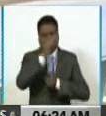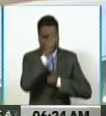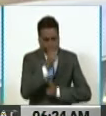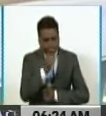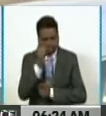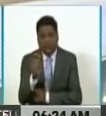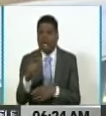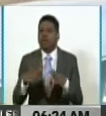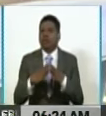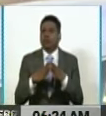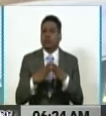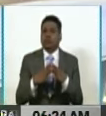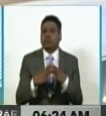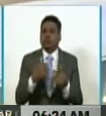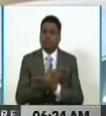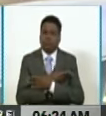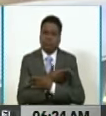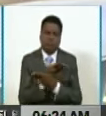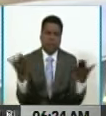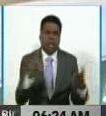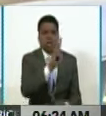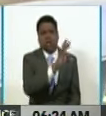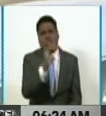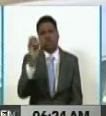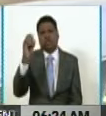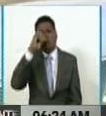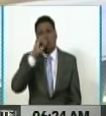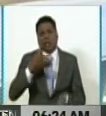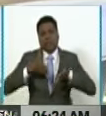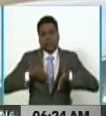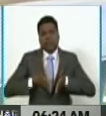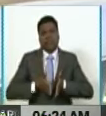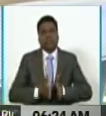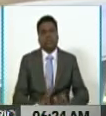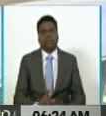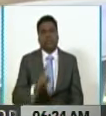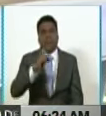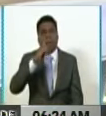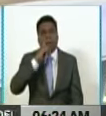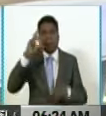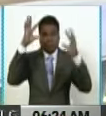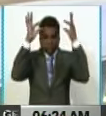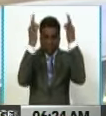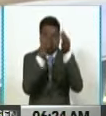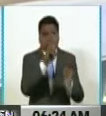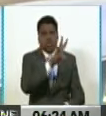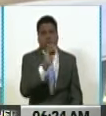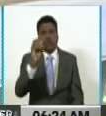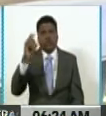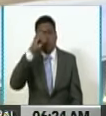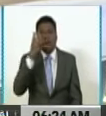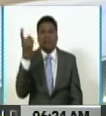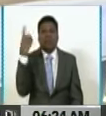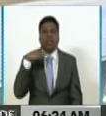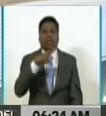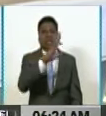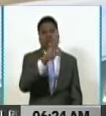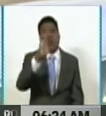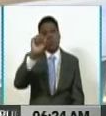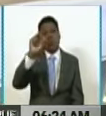lo merece. En el bicentenario de su nacimiento, Ezequiel Zamora, quien vio la luz hace 200 años en Cuba, estado Miranda,